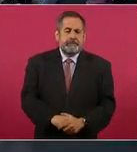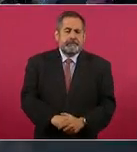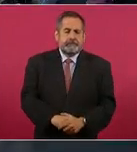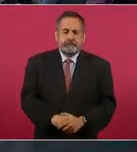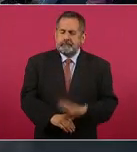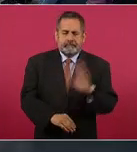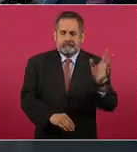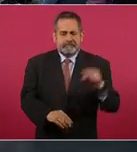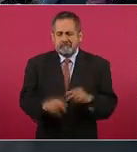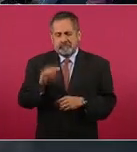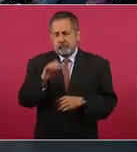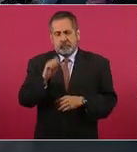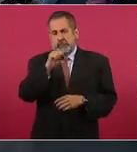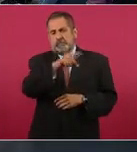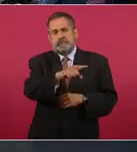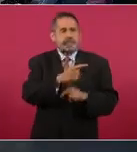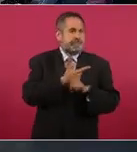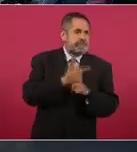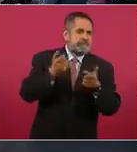Porque ya no